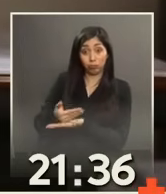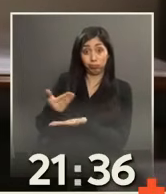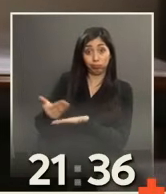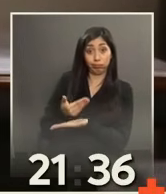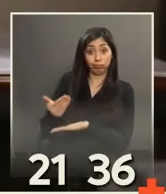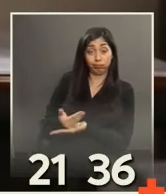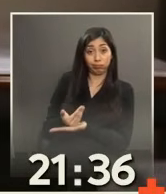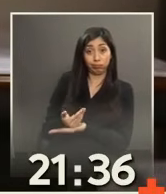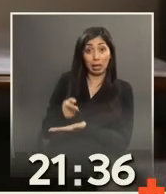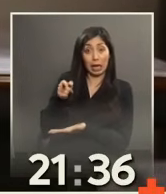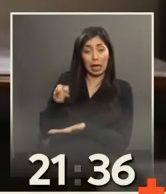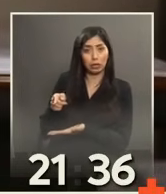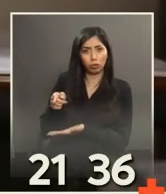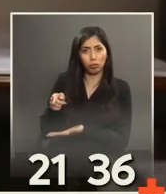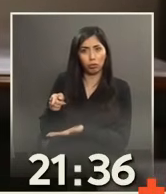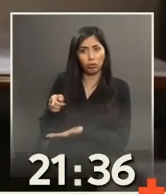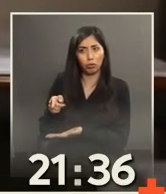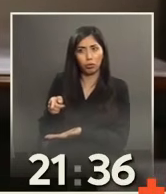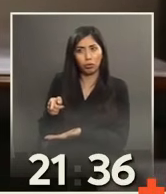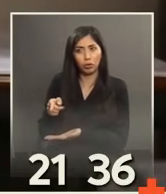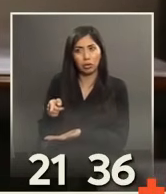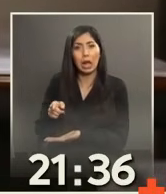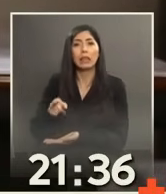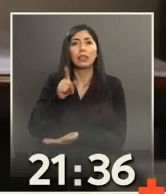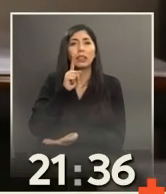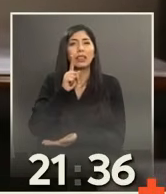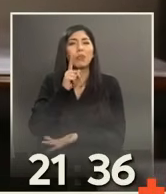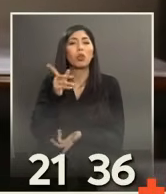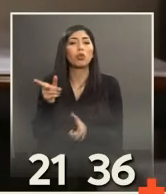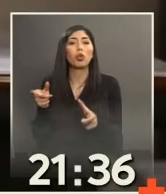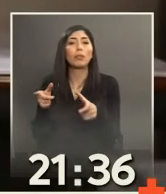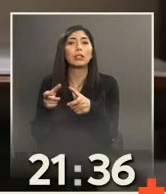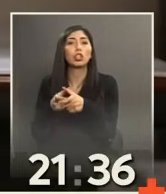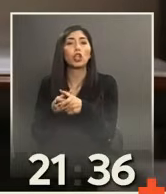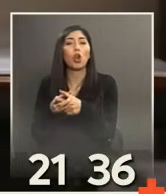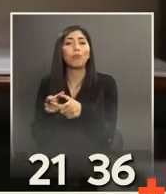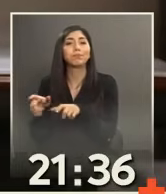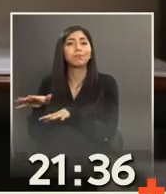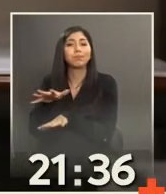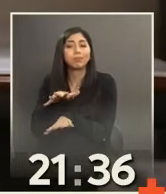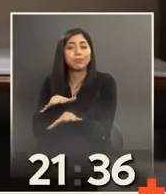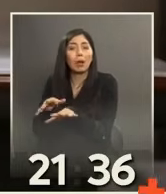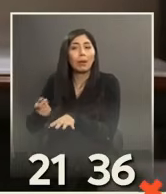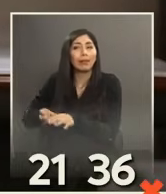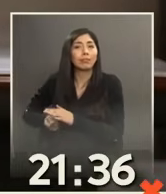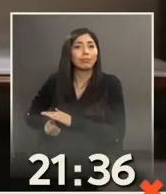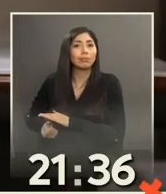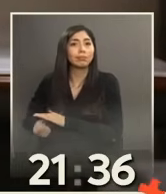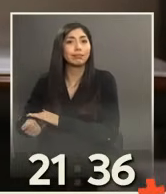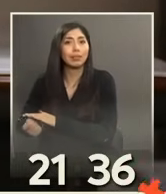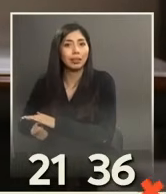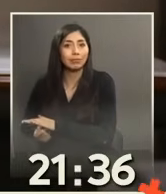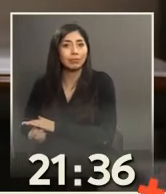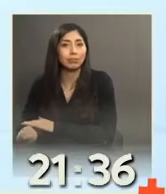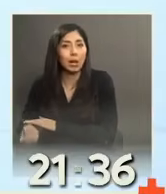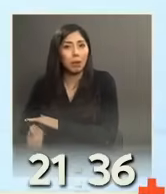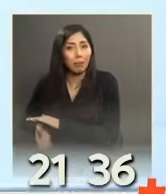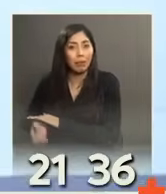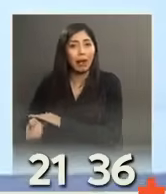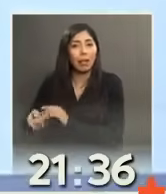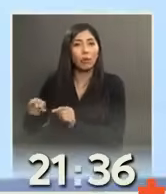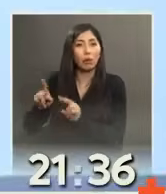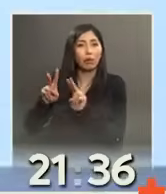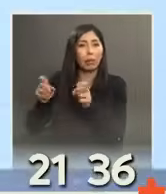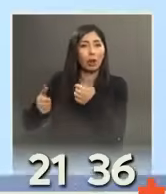que correspondían a comisiones o sobornos vinculados con licitaciones que se habían adjudicado en ese periodo y